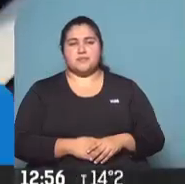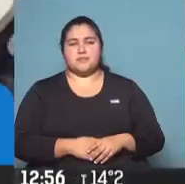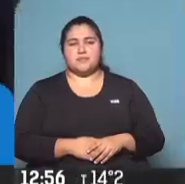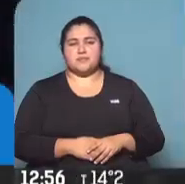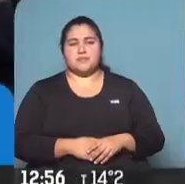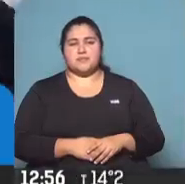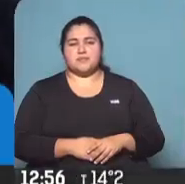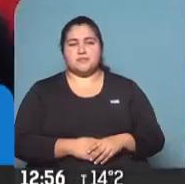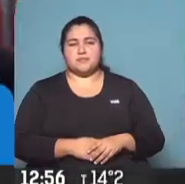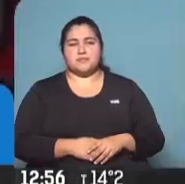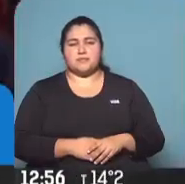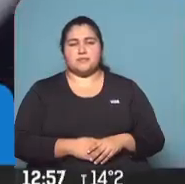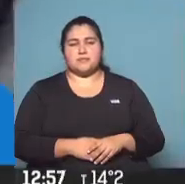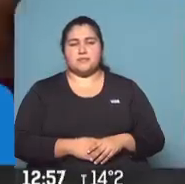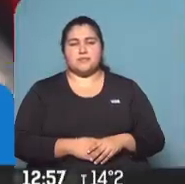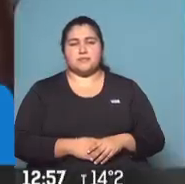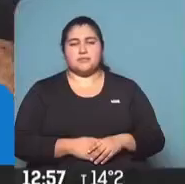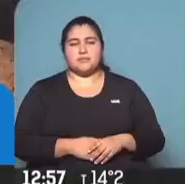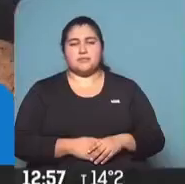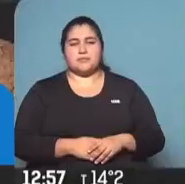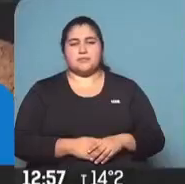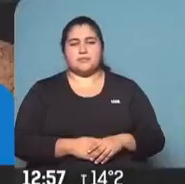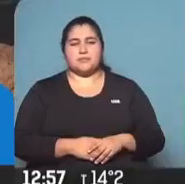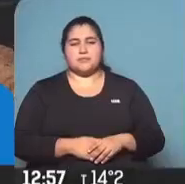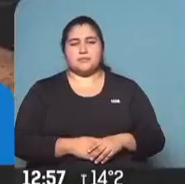y i